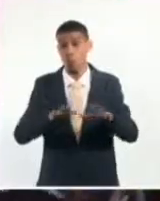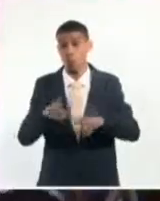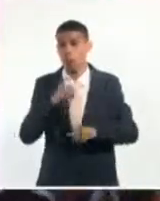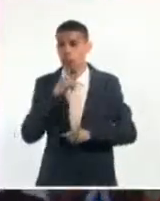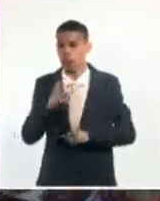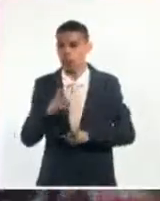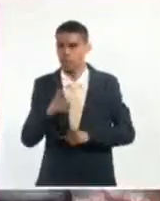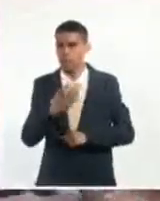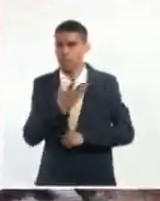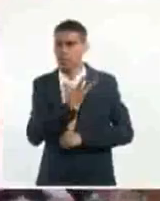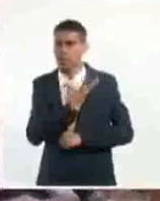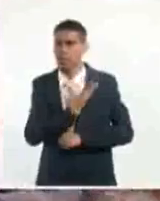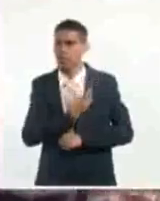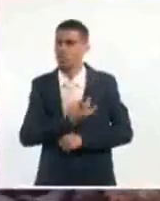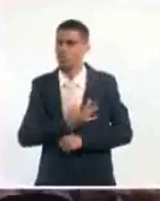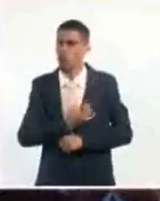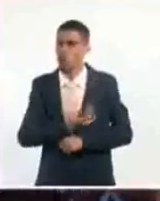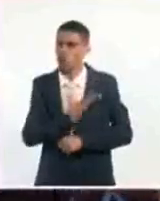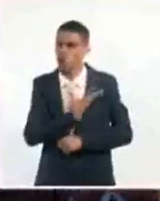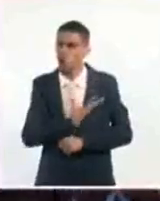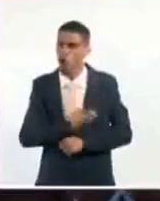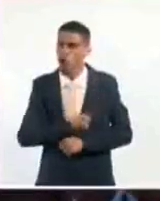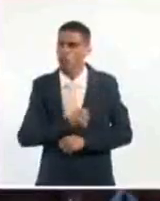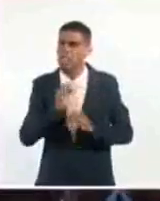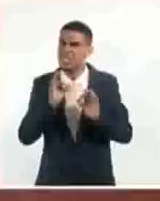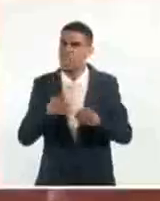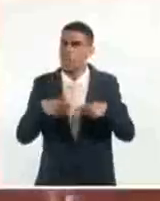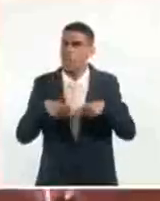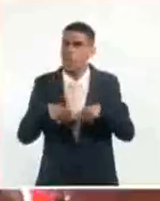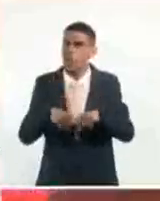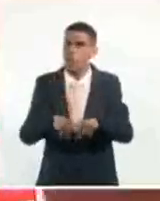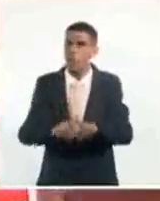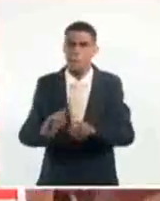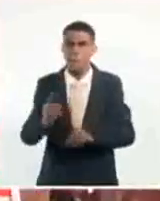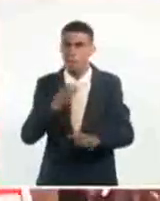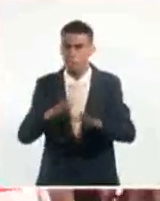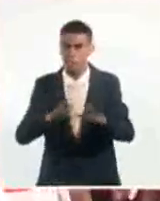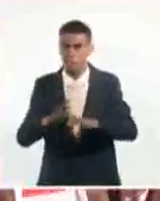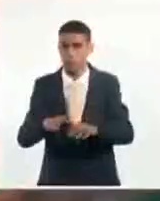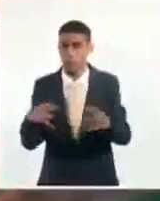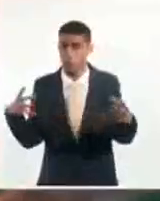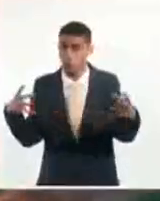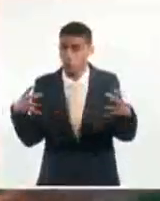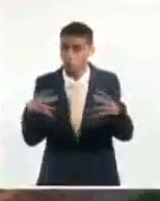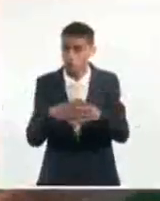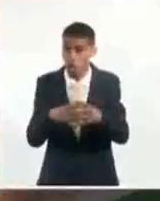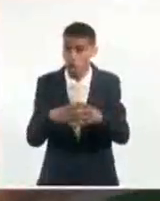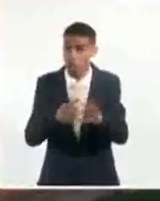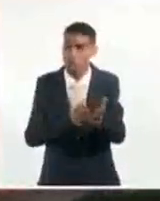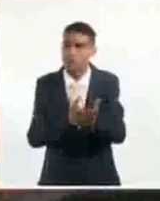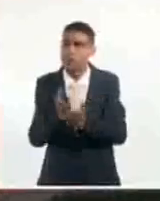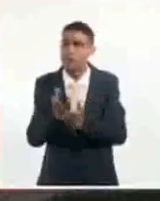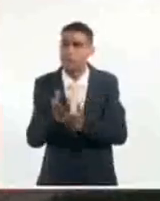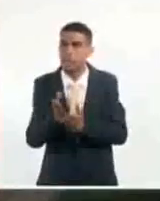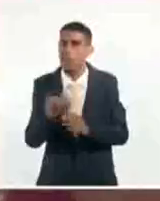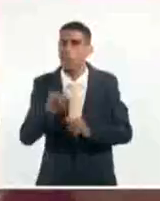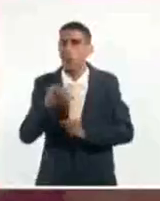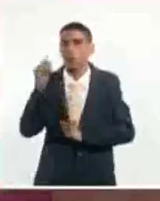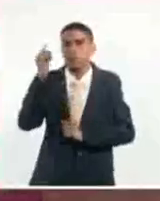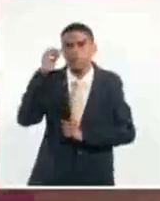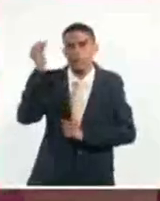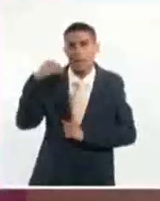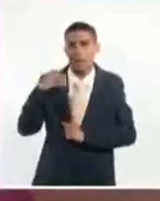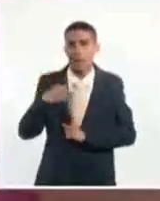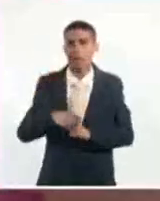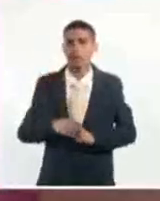desafío, siempre el acompañamiento desde el primer momento, la unidad, la resistencia y el aprendizaje. Y